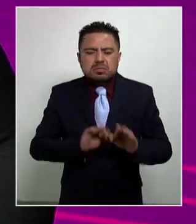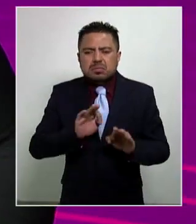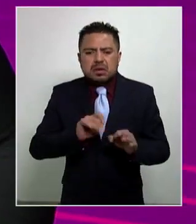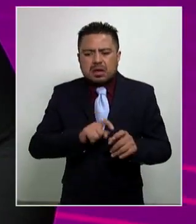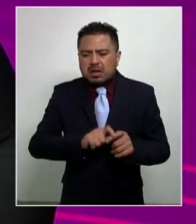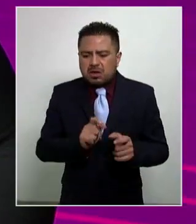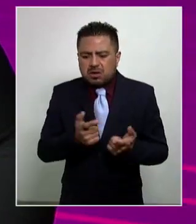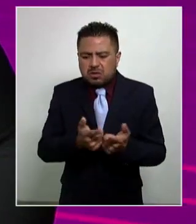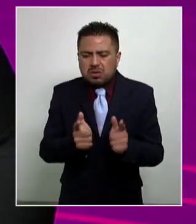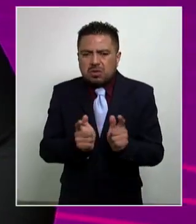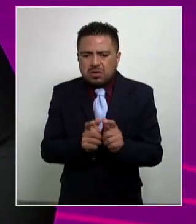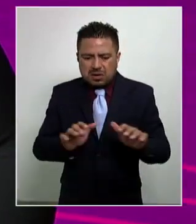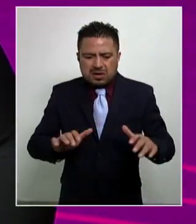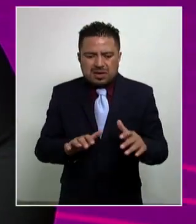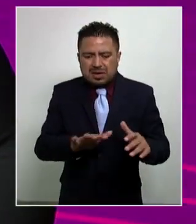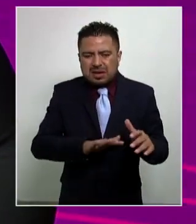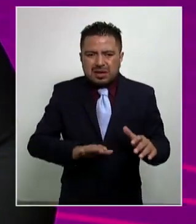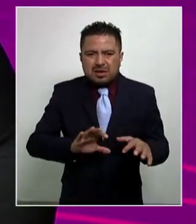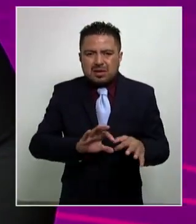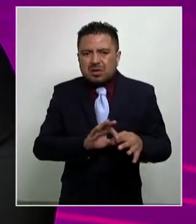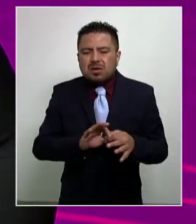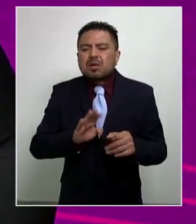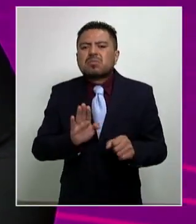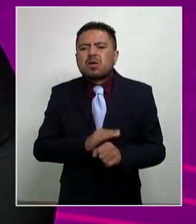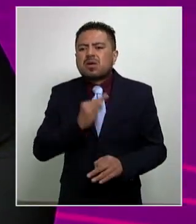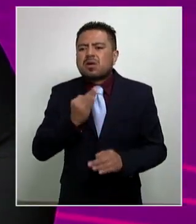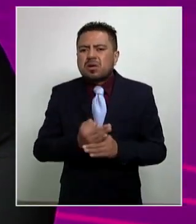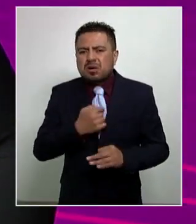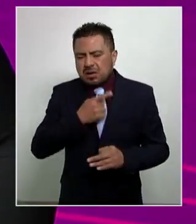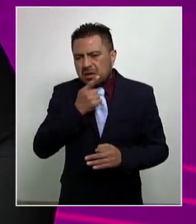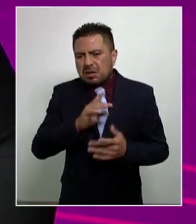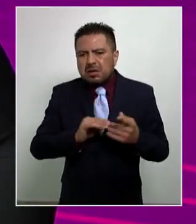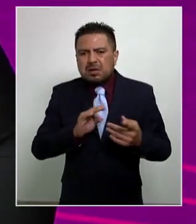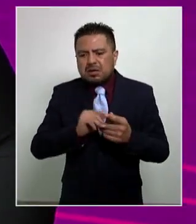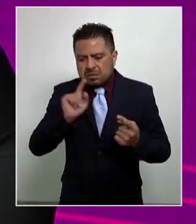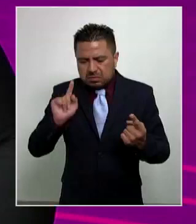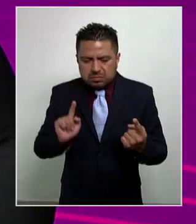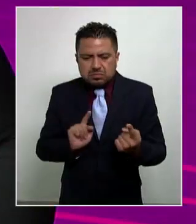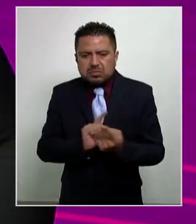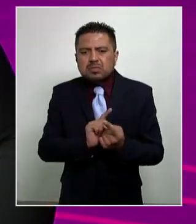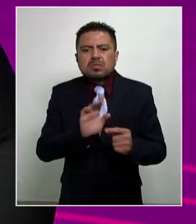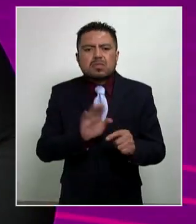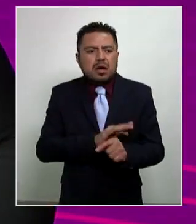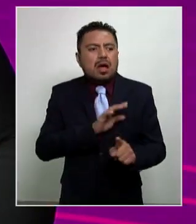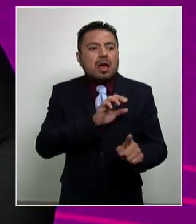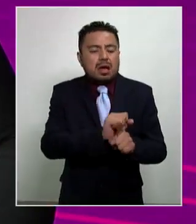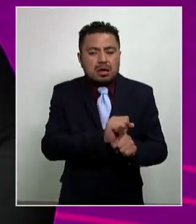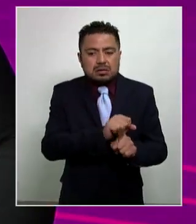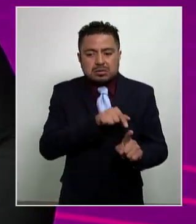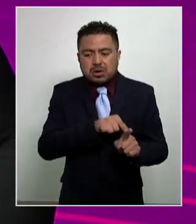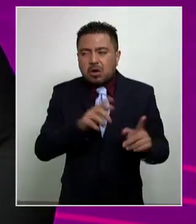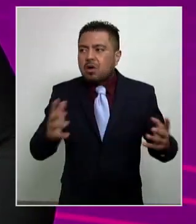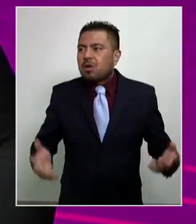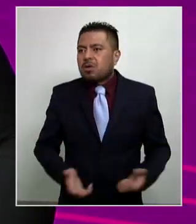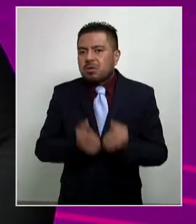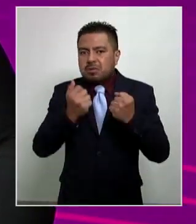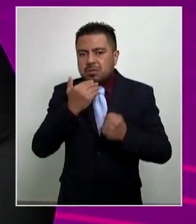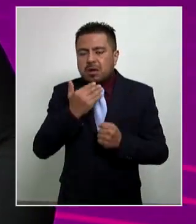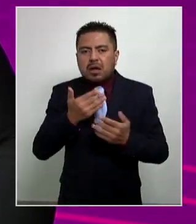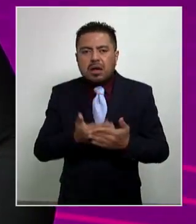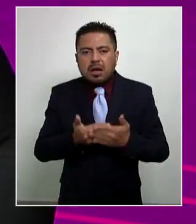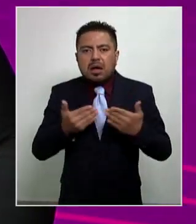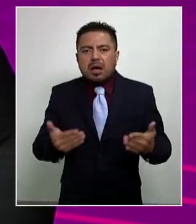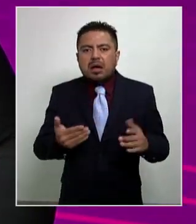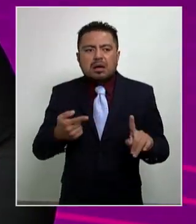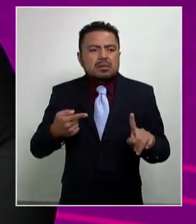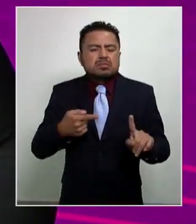apartado a esta colectividad. ¿Por qué digo que es un punto de llegada? Porque se consiguió, porque estar ahí es un gran logro. Ahora, ¿por qué